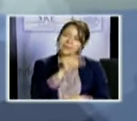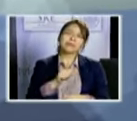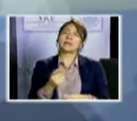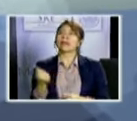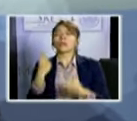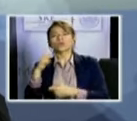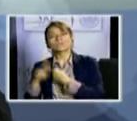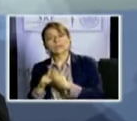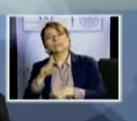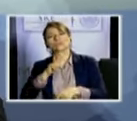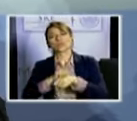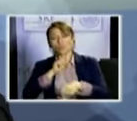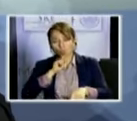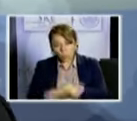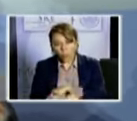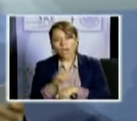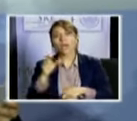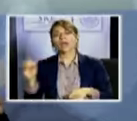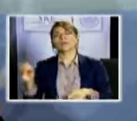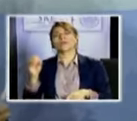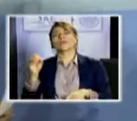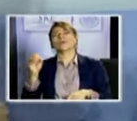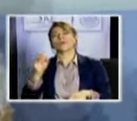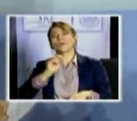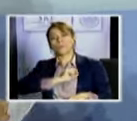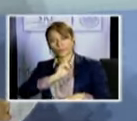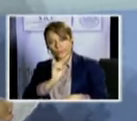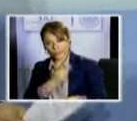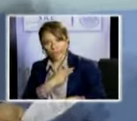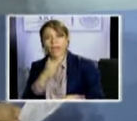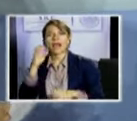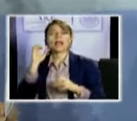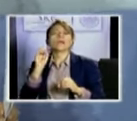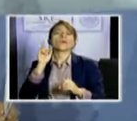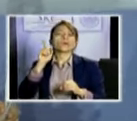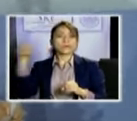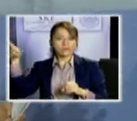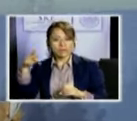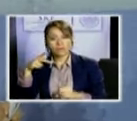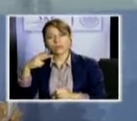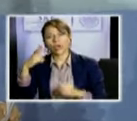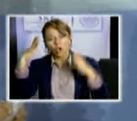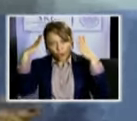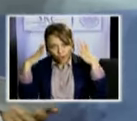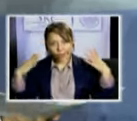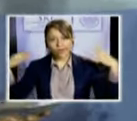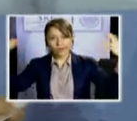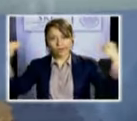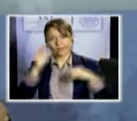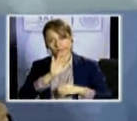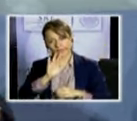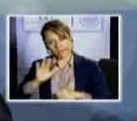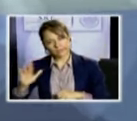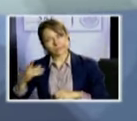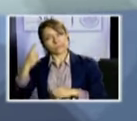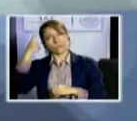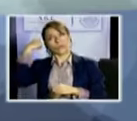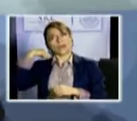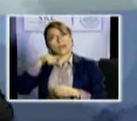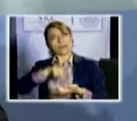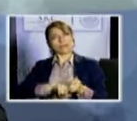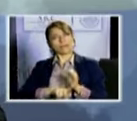Americana, como otras cosas que han pasado en Portugal y en Holanda, podrían ser tomados, Antonio, para desde el secretariado, desde